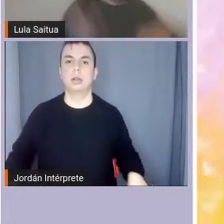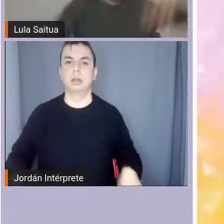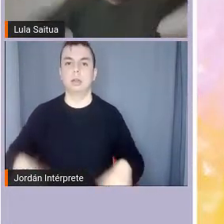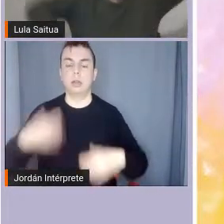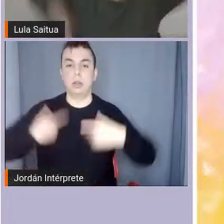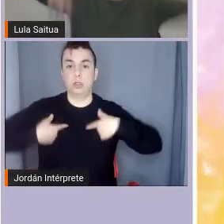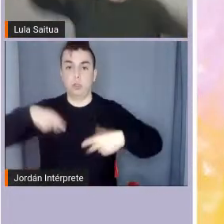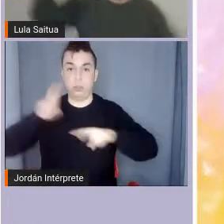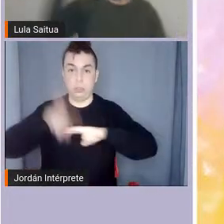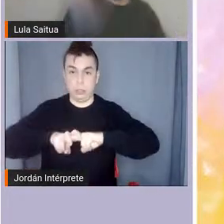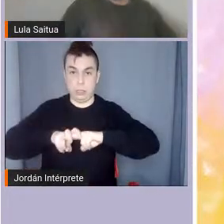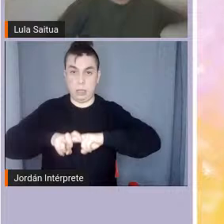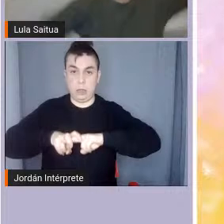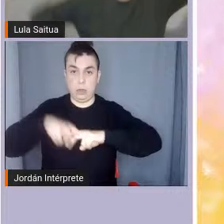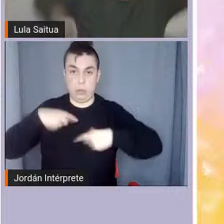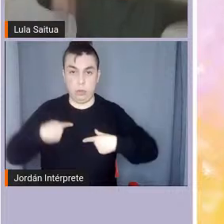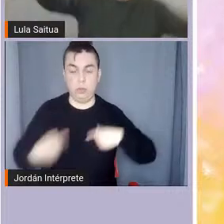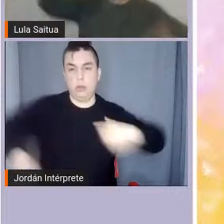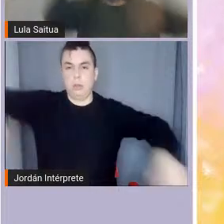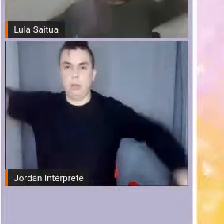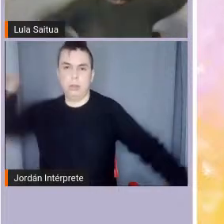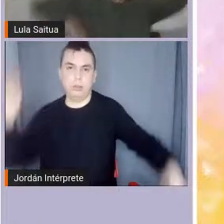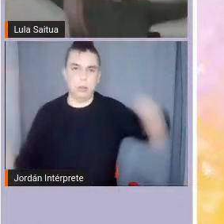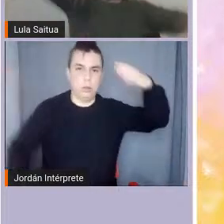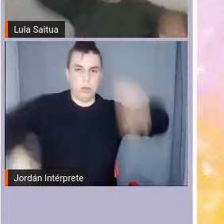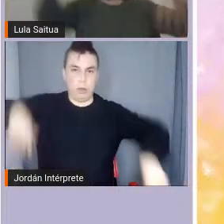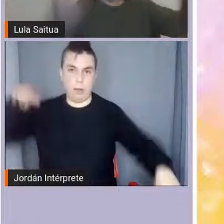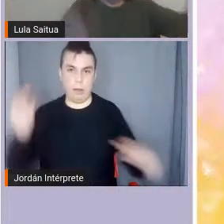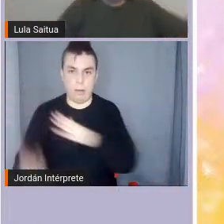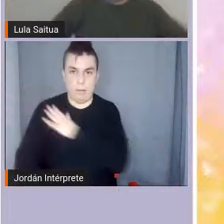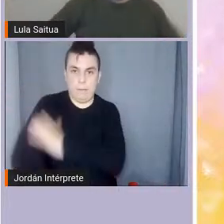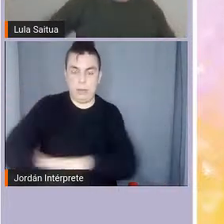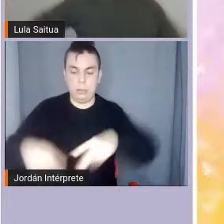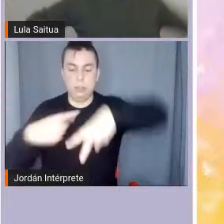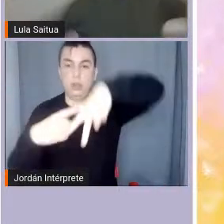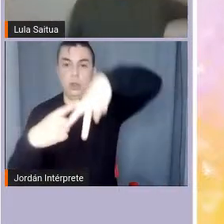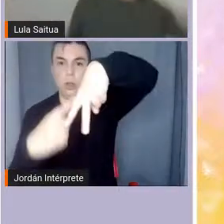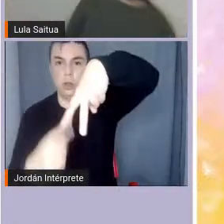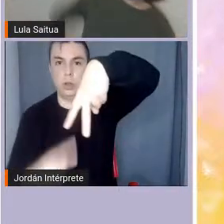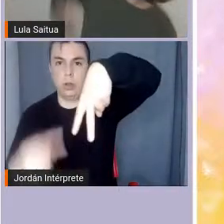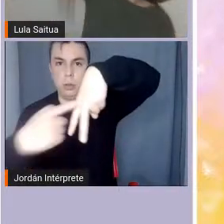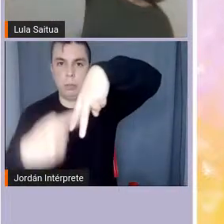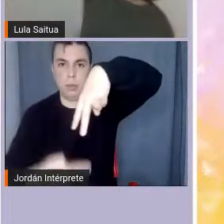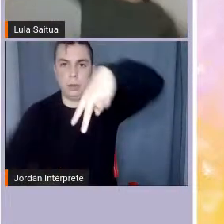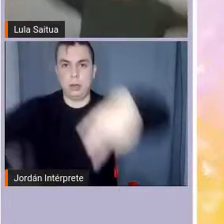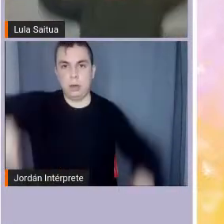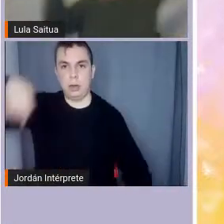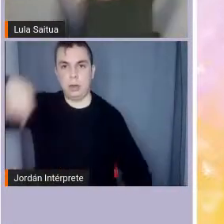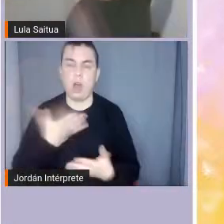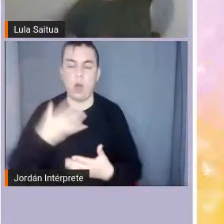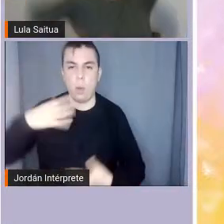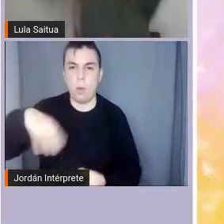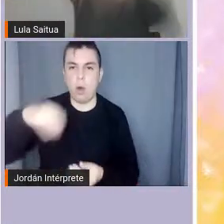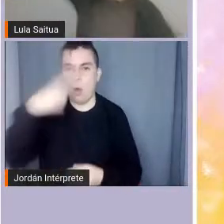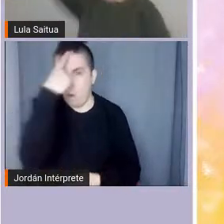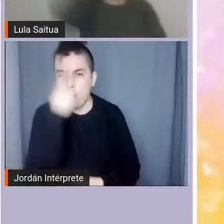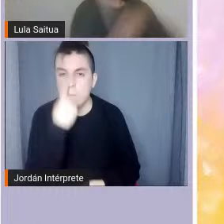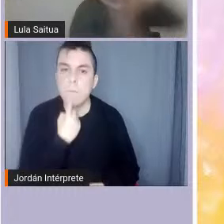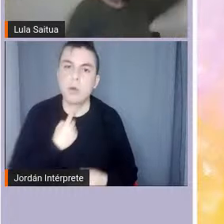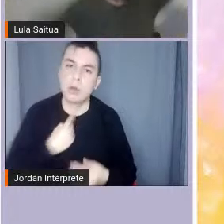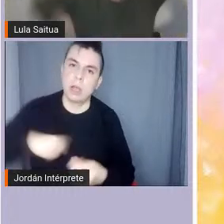estoy sentada, ¿no es verdad? Soltando brazos, piernas, somos muñequitos de goma